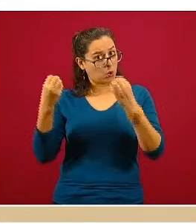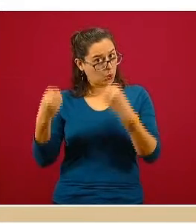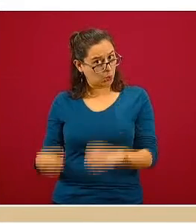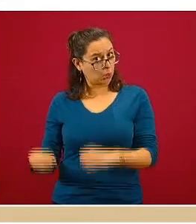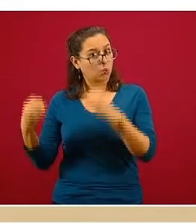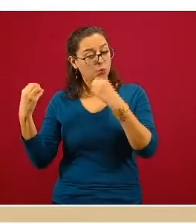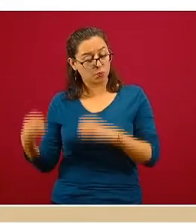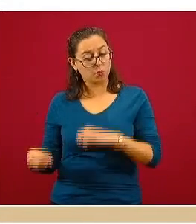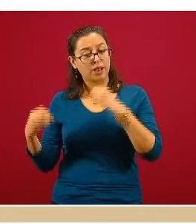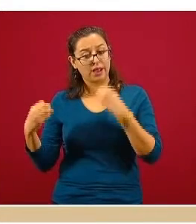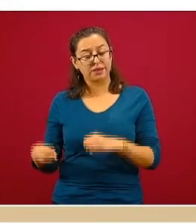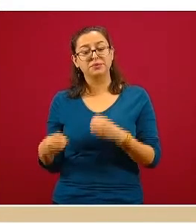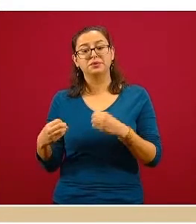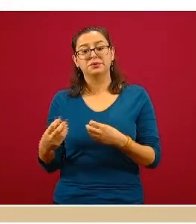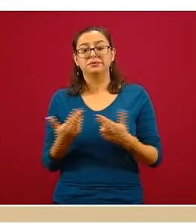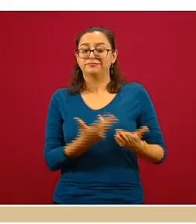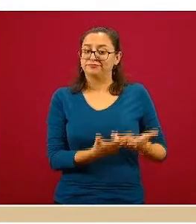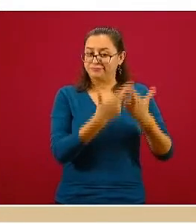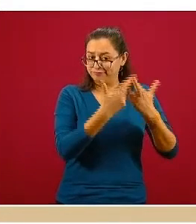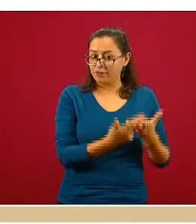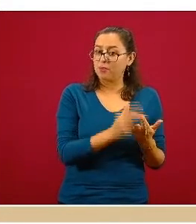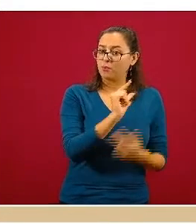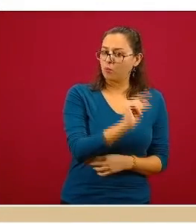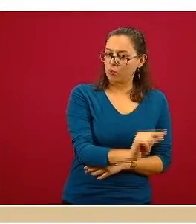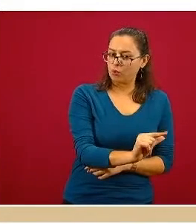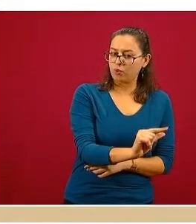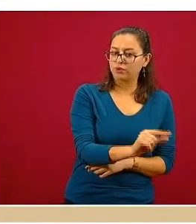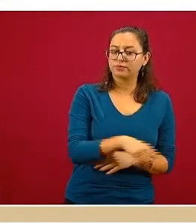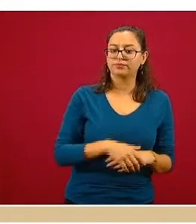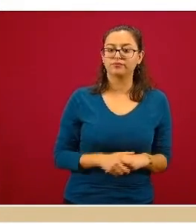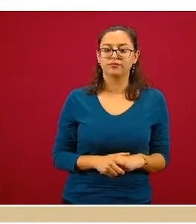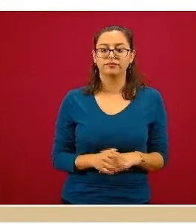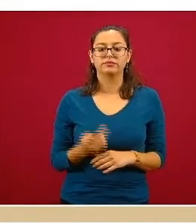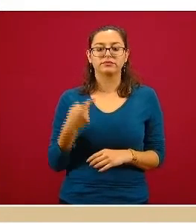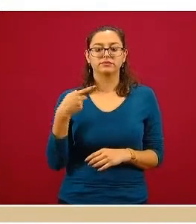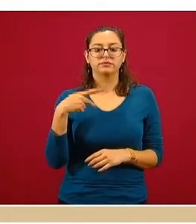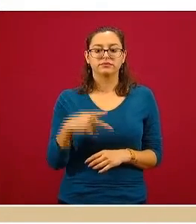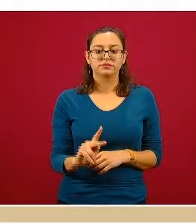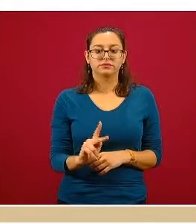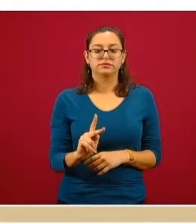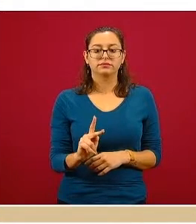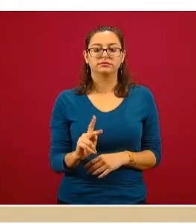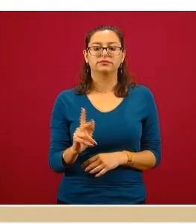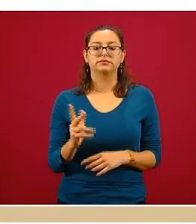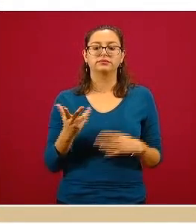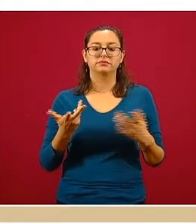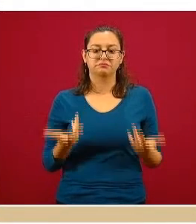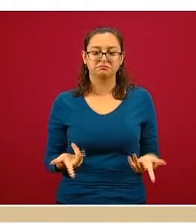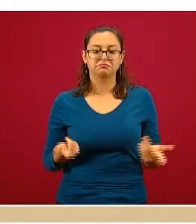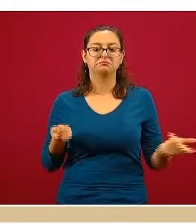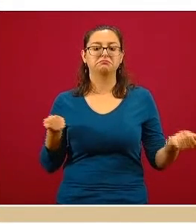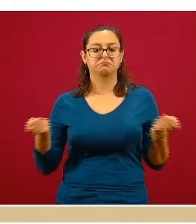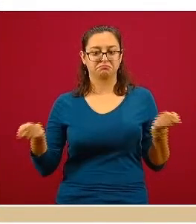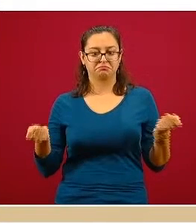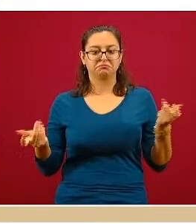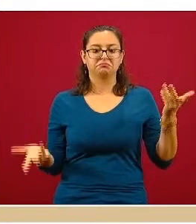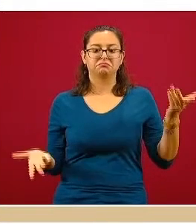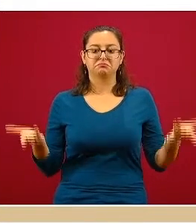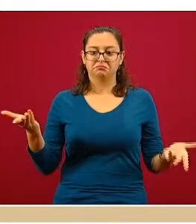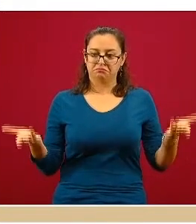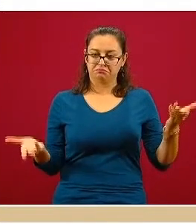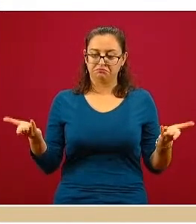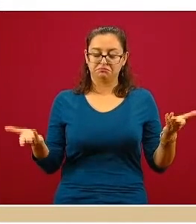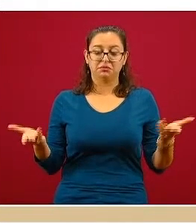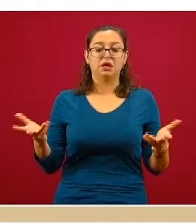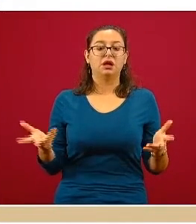a la cabeza en lo que se refiere a ocupación. Pero sin embargo han podido mantener un buen balance en el sentido de que no